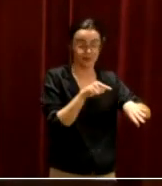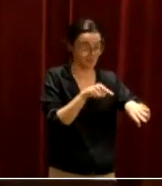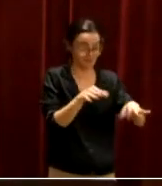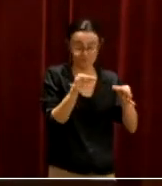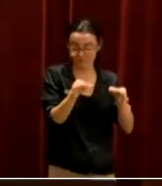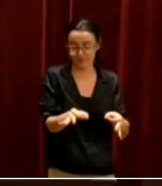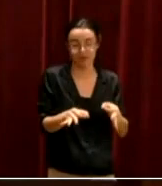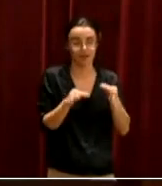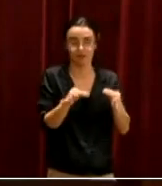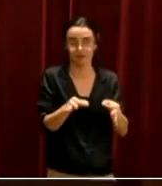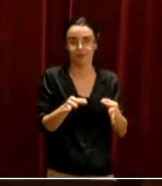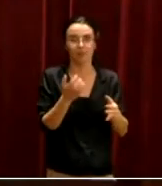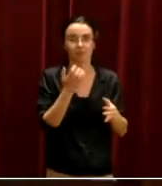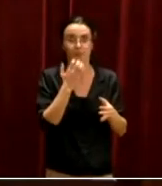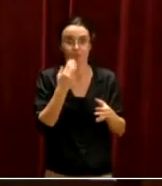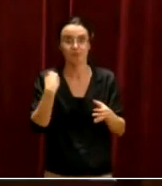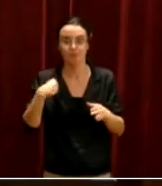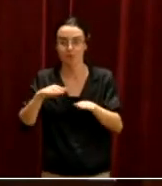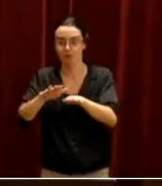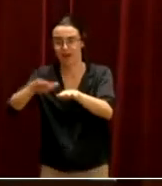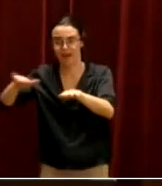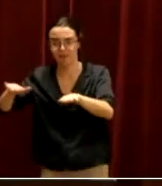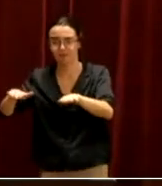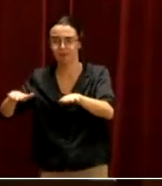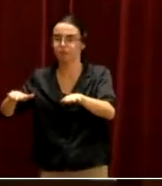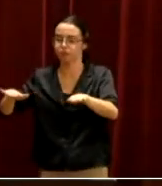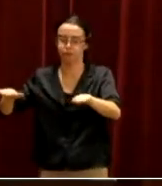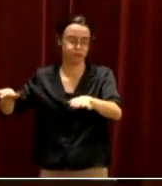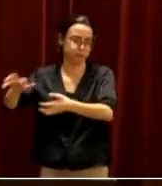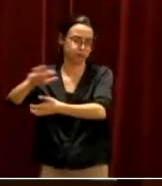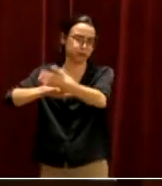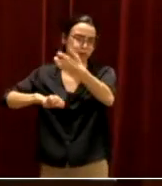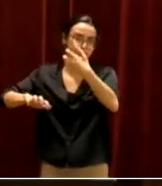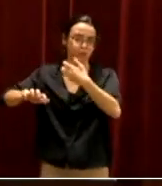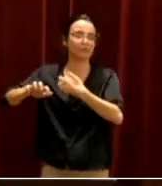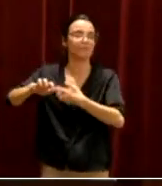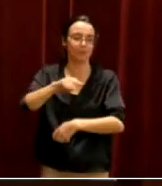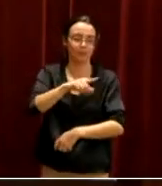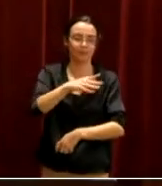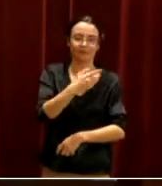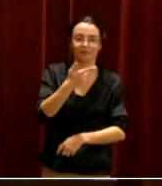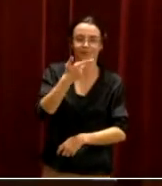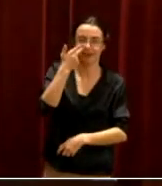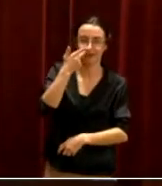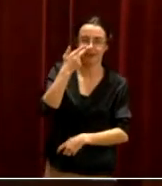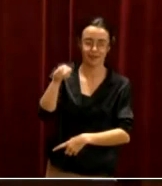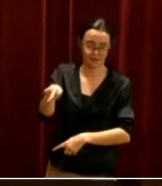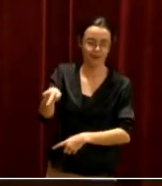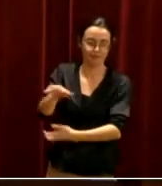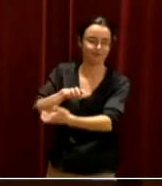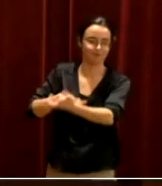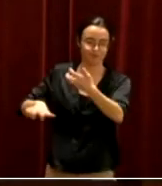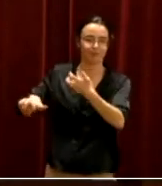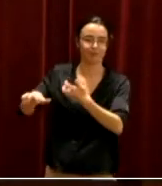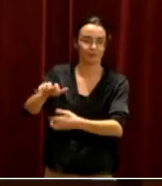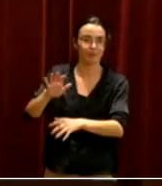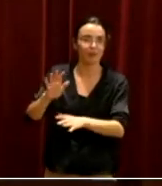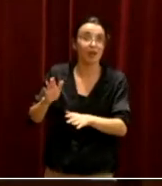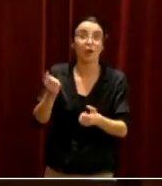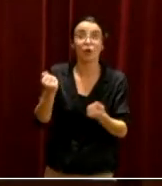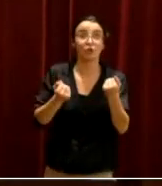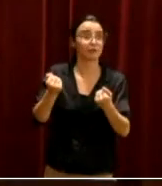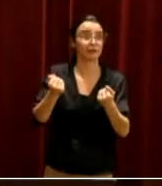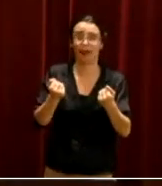vehículos particulares creando el caos de intencionada para que conducir el coche sea un infierno ahora Eso sí luego no hay ninguna